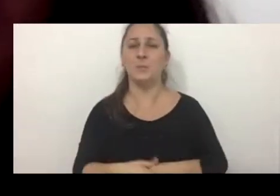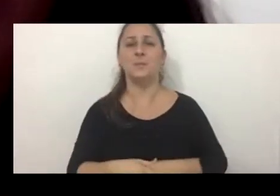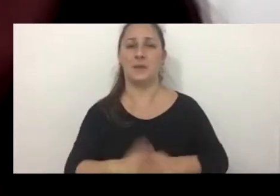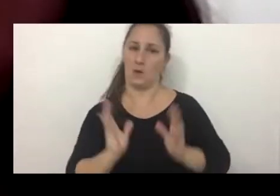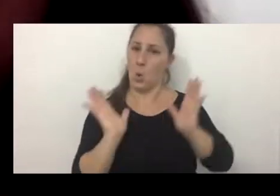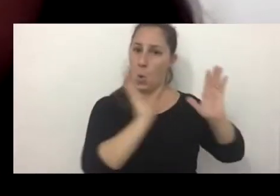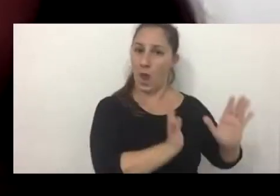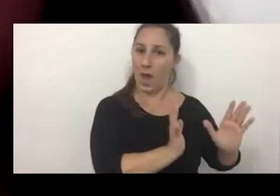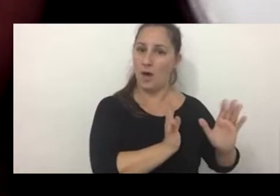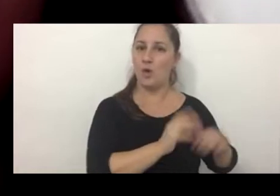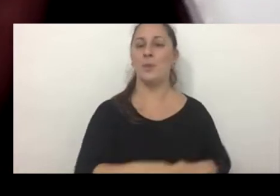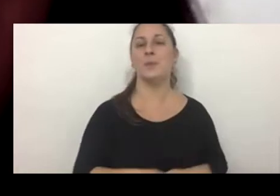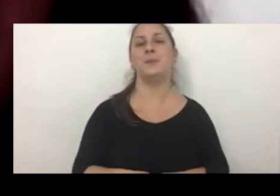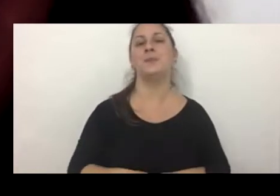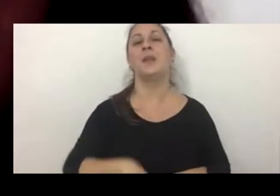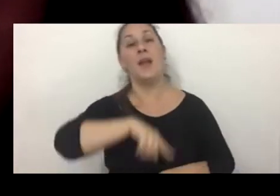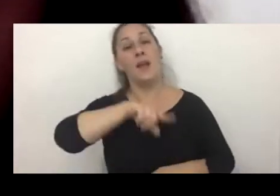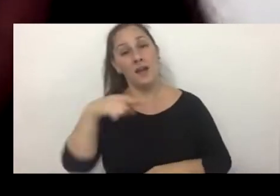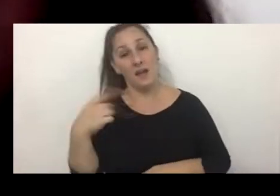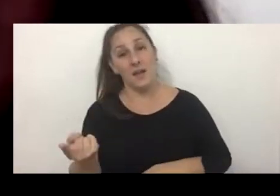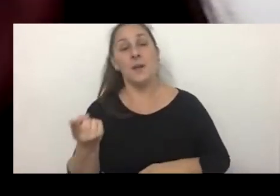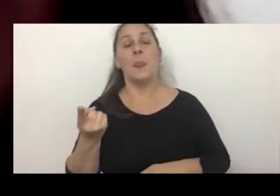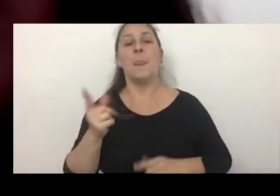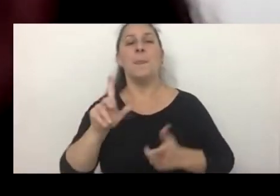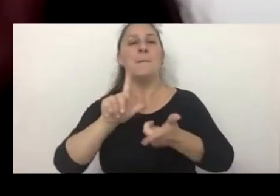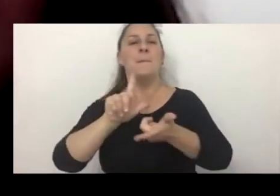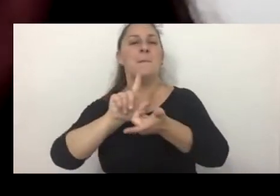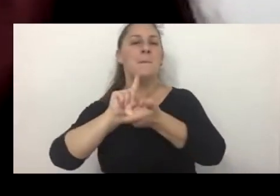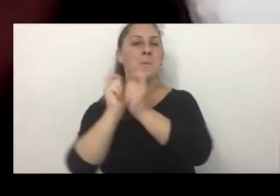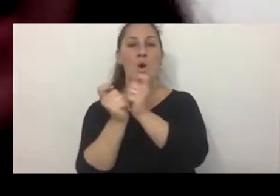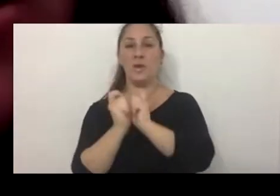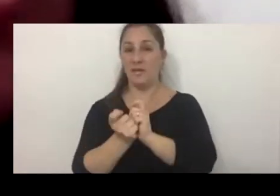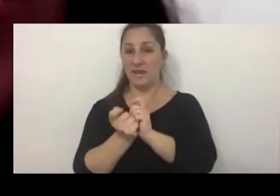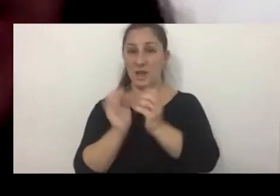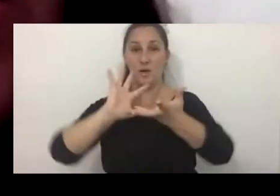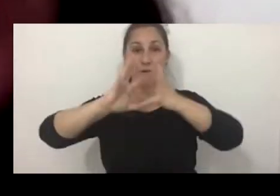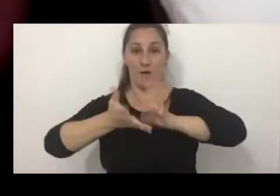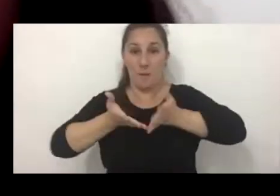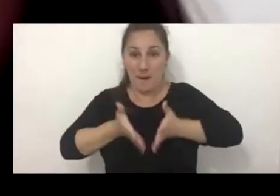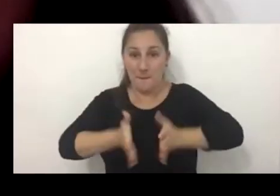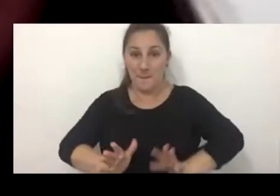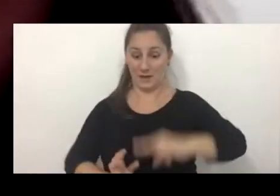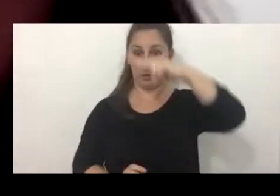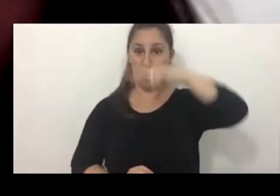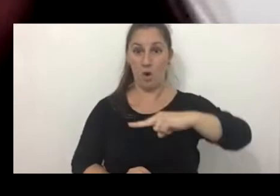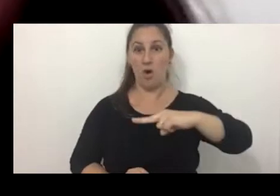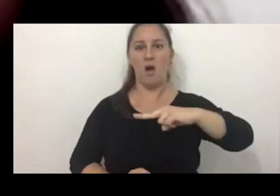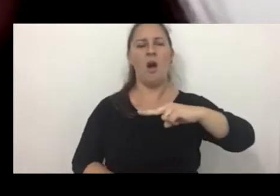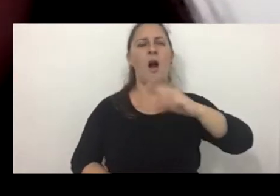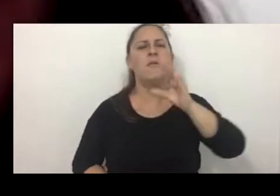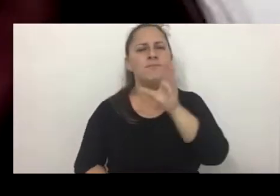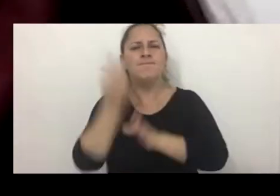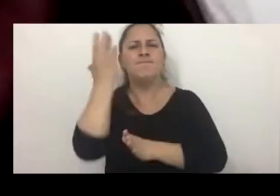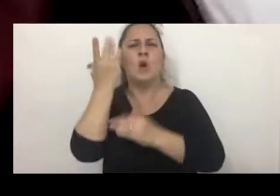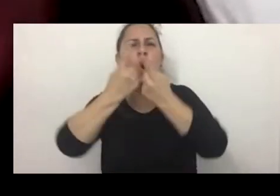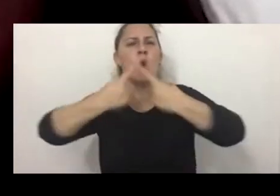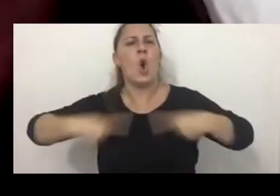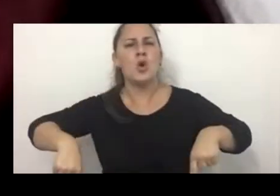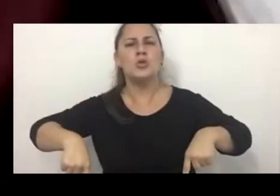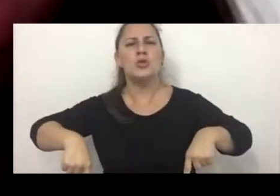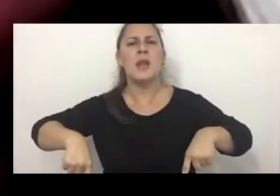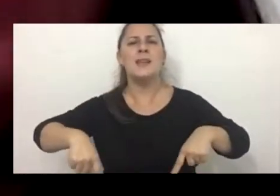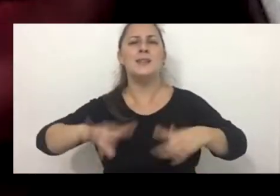es de la modificación de esta postura en función de la persona que asiste al nacimiento, ¿no? De la comodidad del